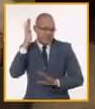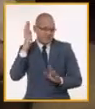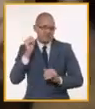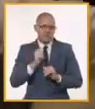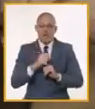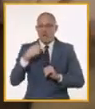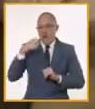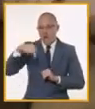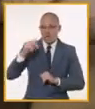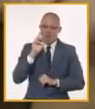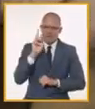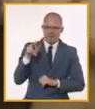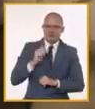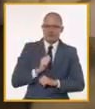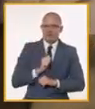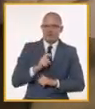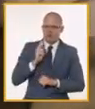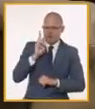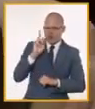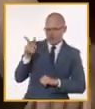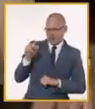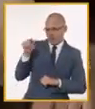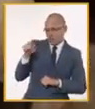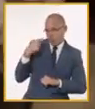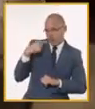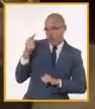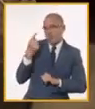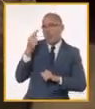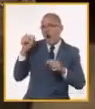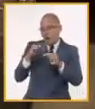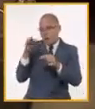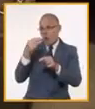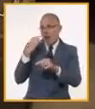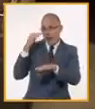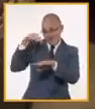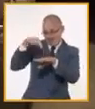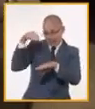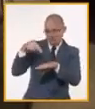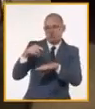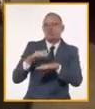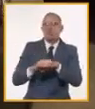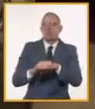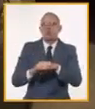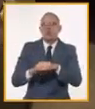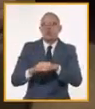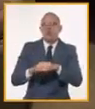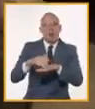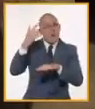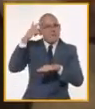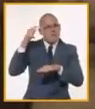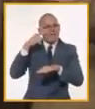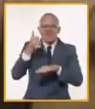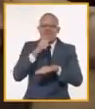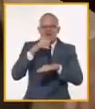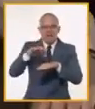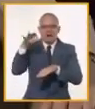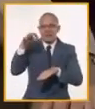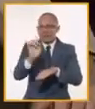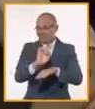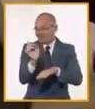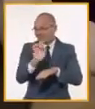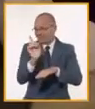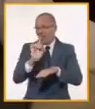mí, y estoy un mes para podértelo sacar. Tú crees que está ahí y pica y vuelves a picar y se te